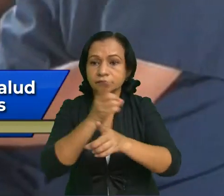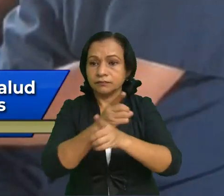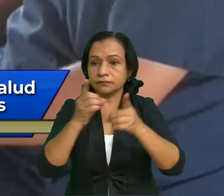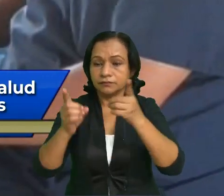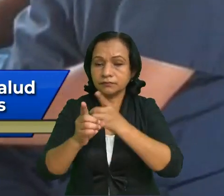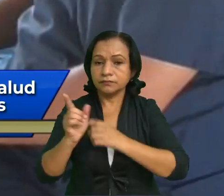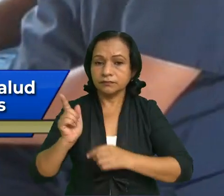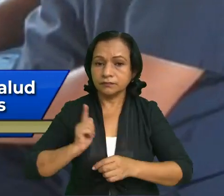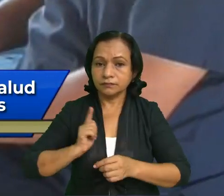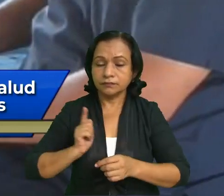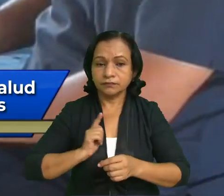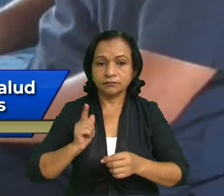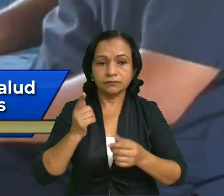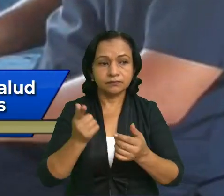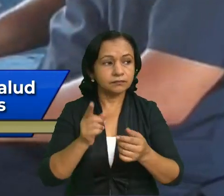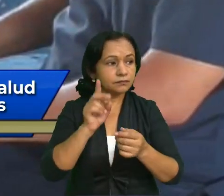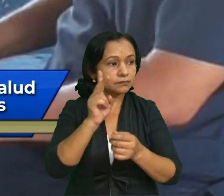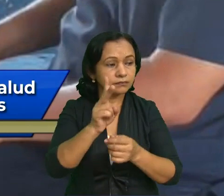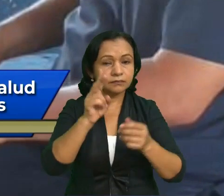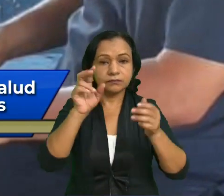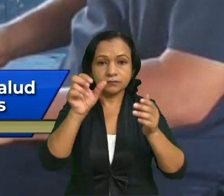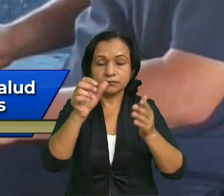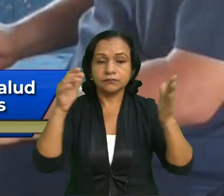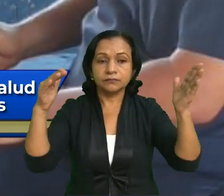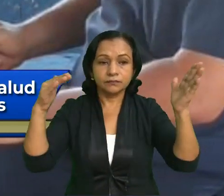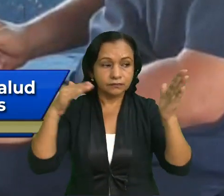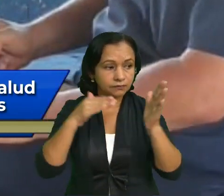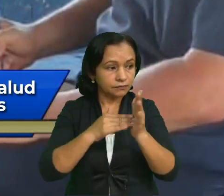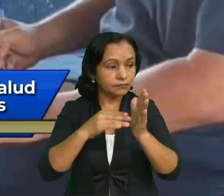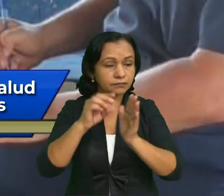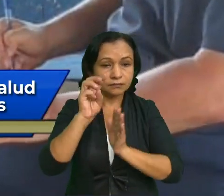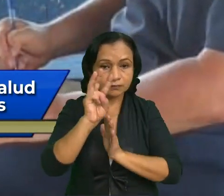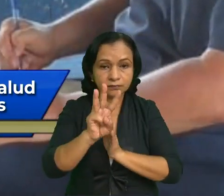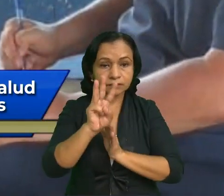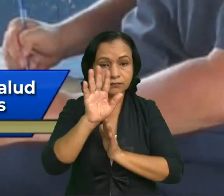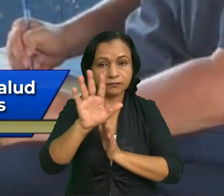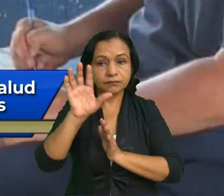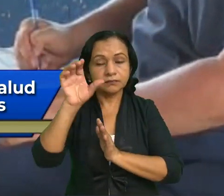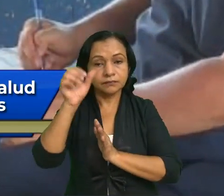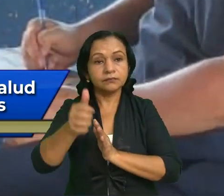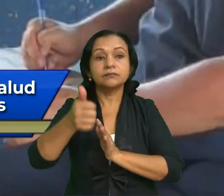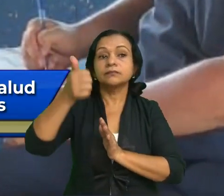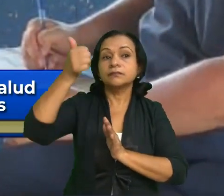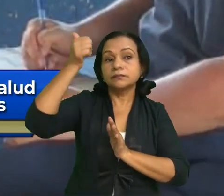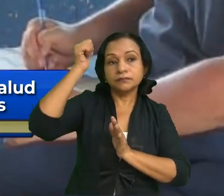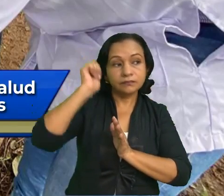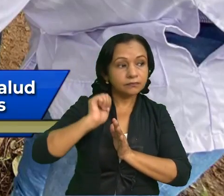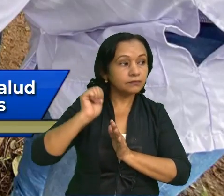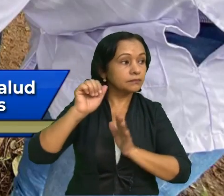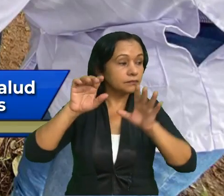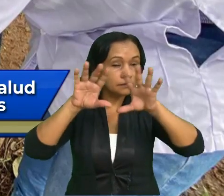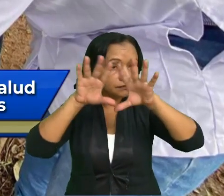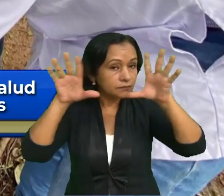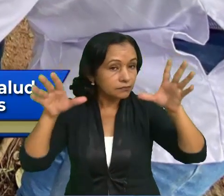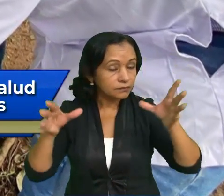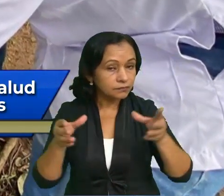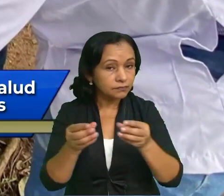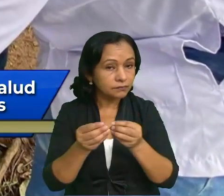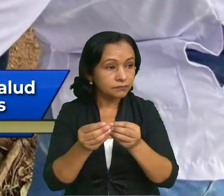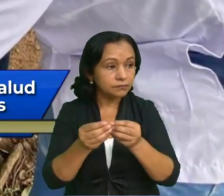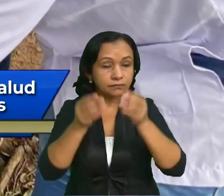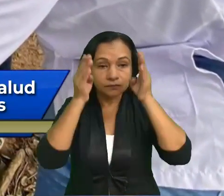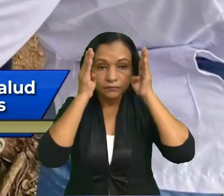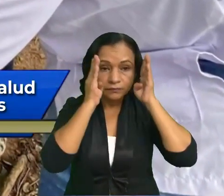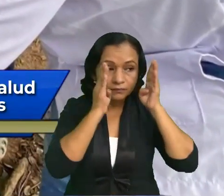de 26 mil 333 consultas médicas hasta el día de ayer este es el acumulado estas son